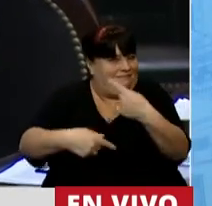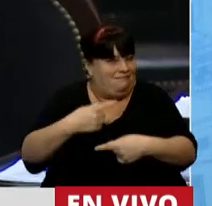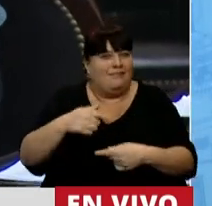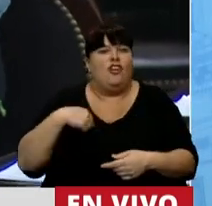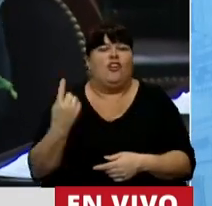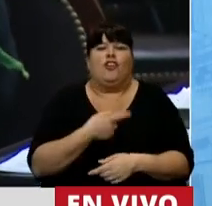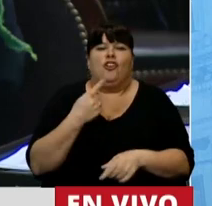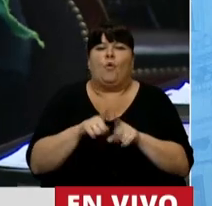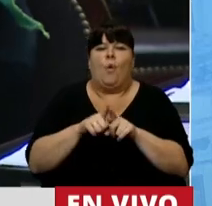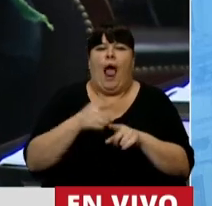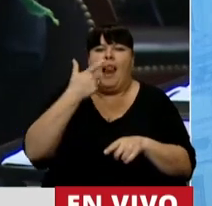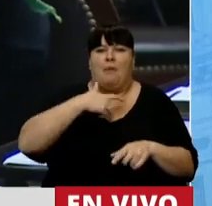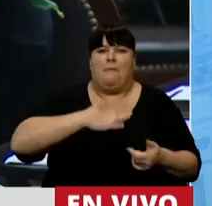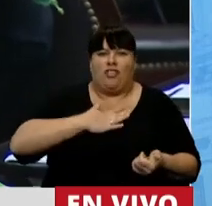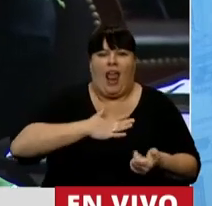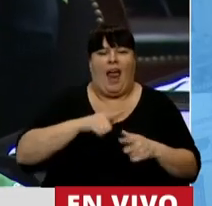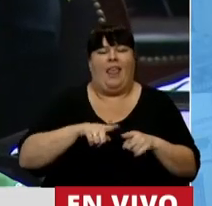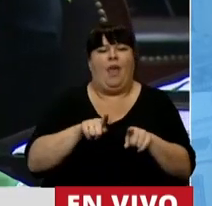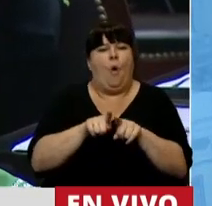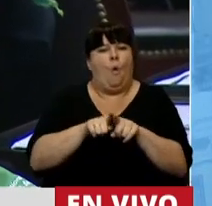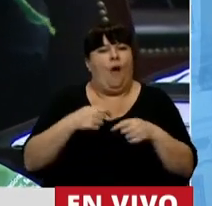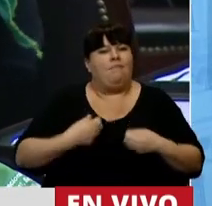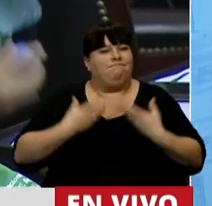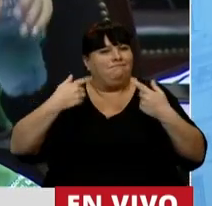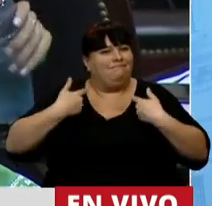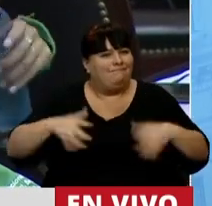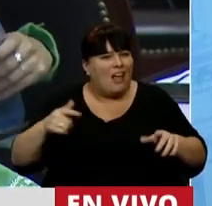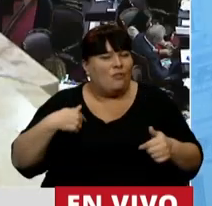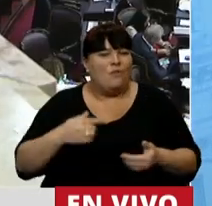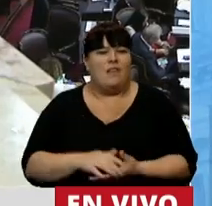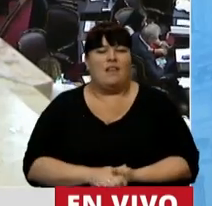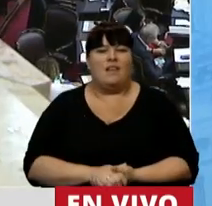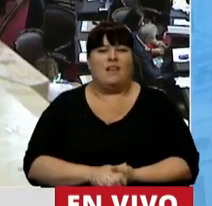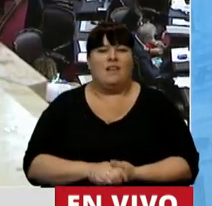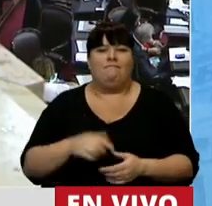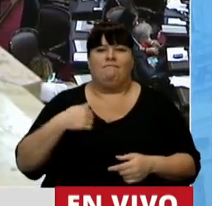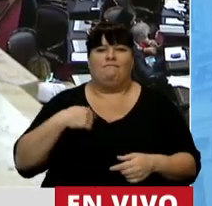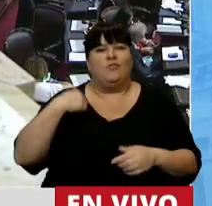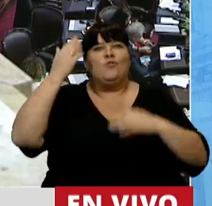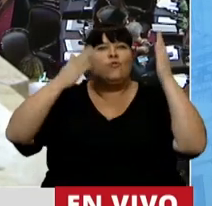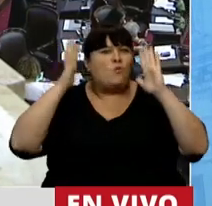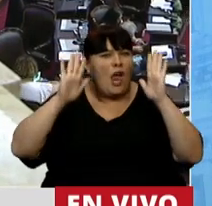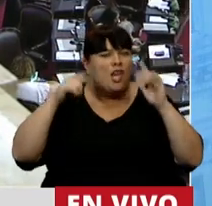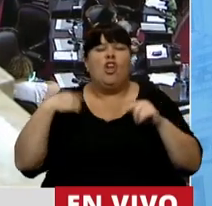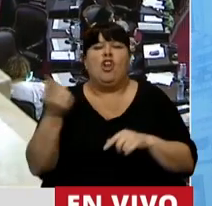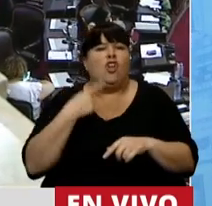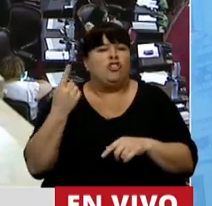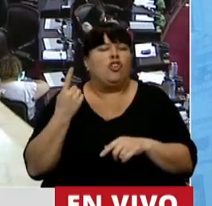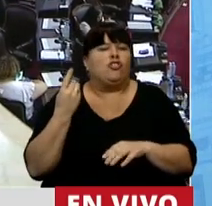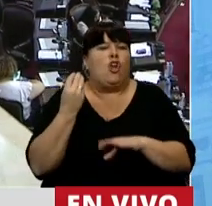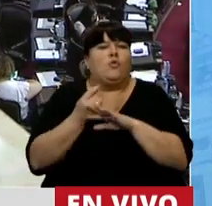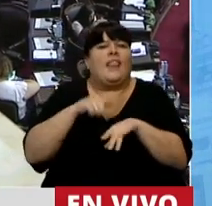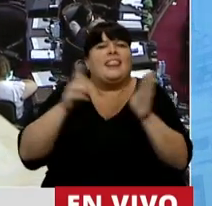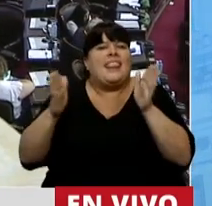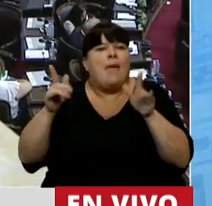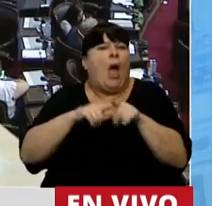Venimos con nuestra personalidad, con nuestra impronta, con nuestra utopía. Somos protagonistas de